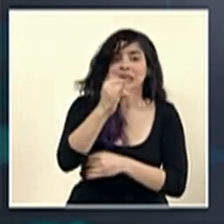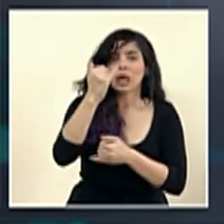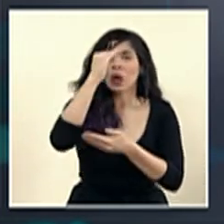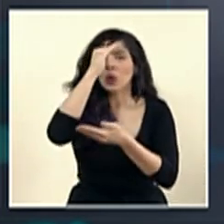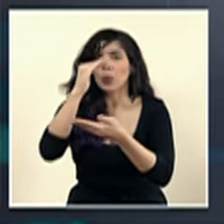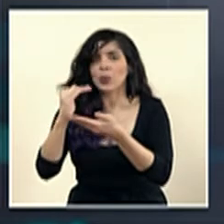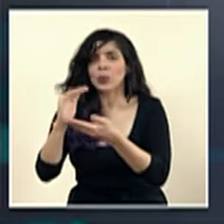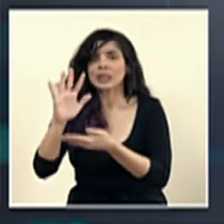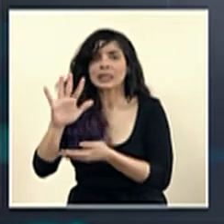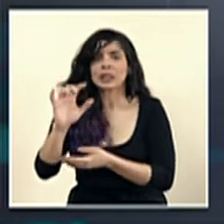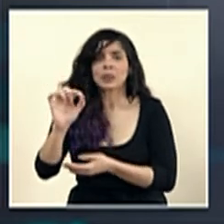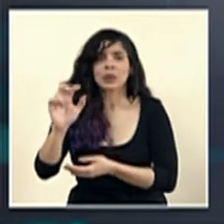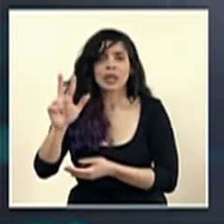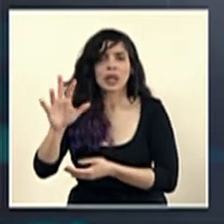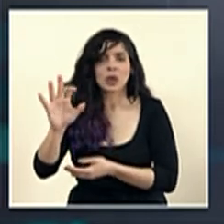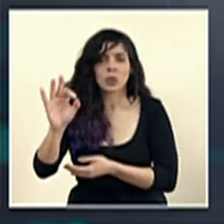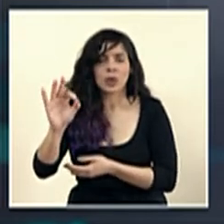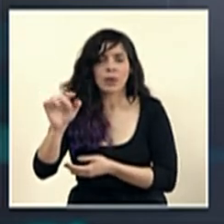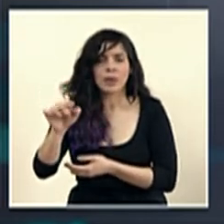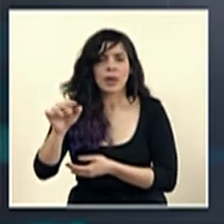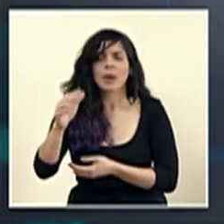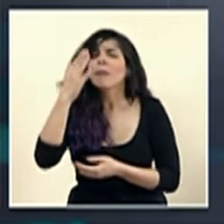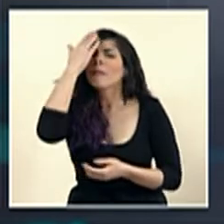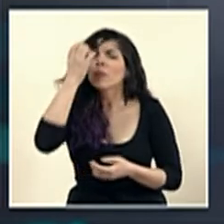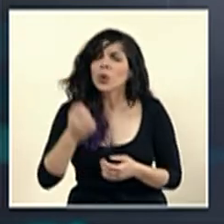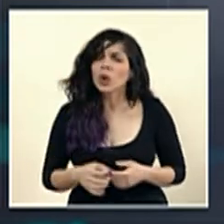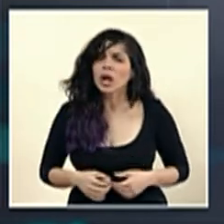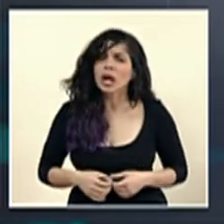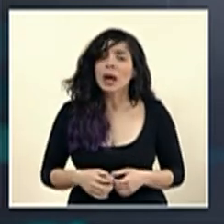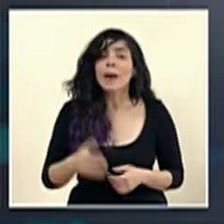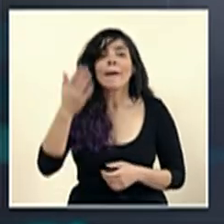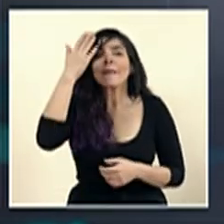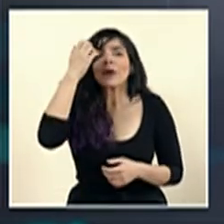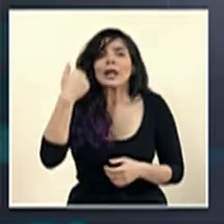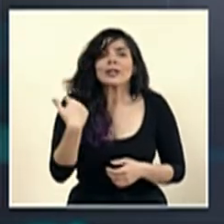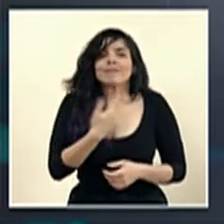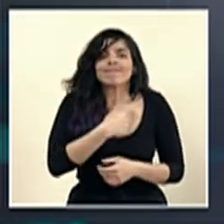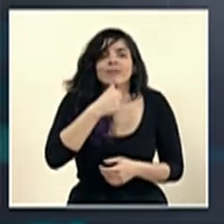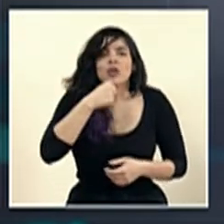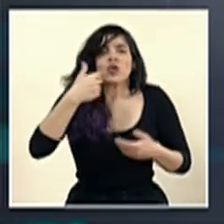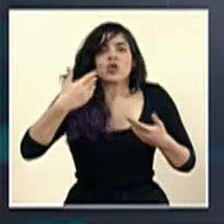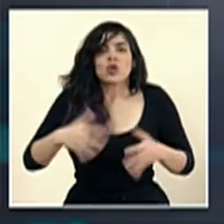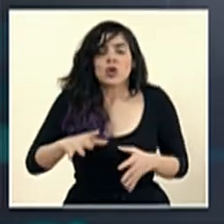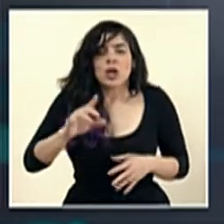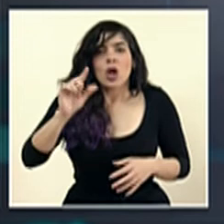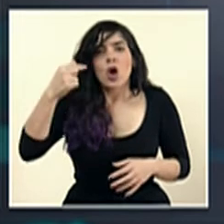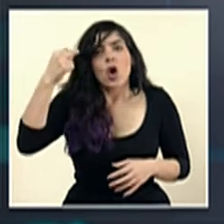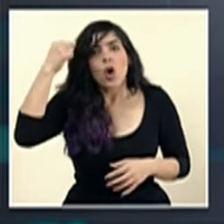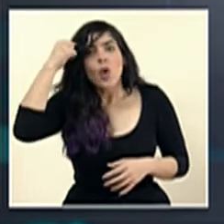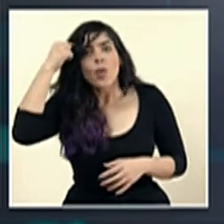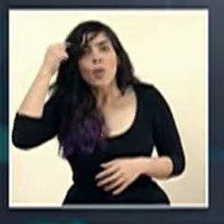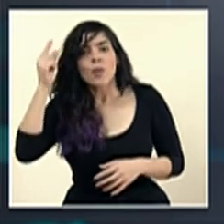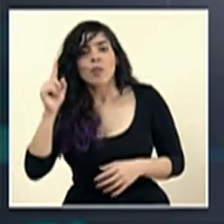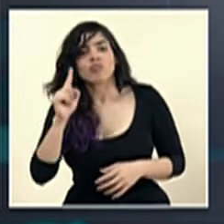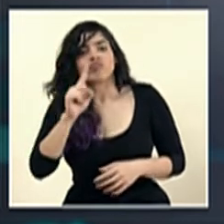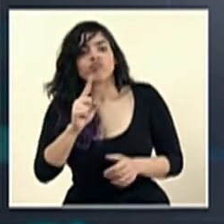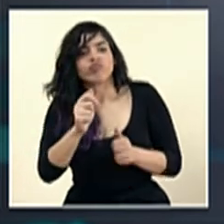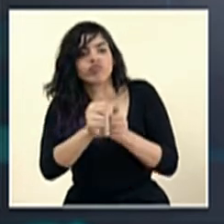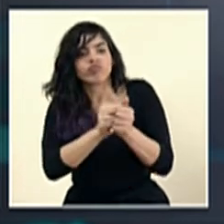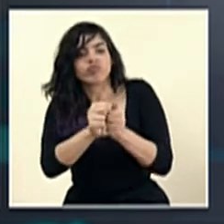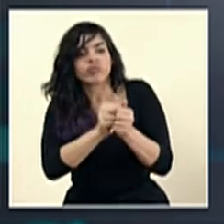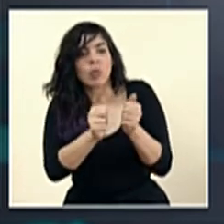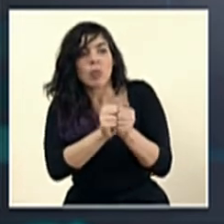solo 5.39. ¿Por qué? Porque no queremos que el gobierno compita con el